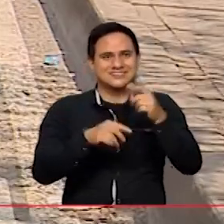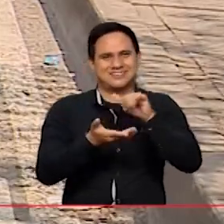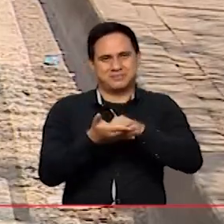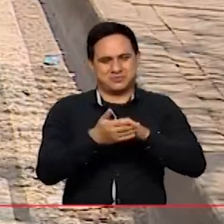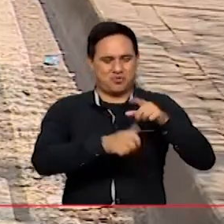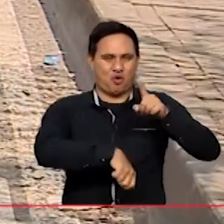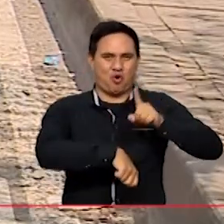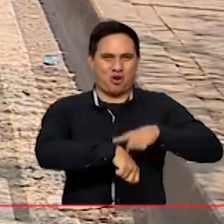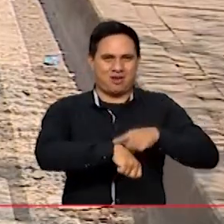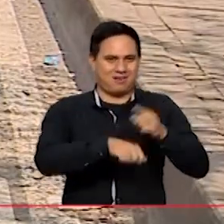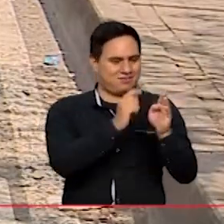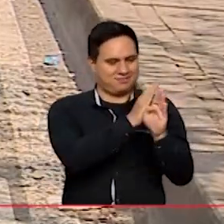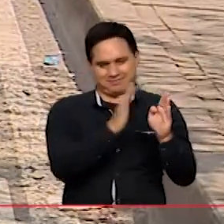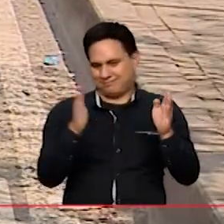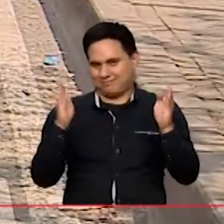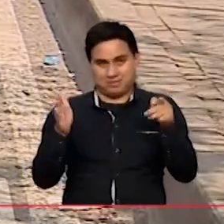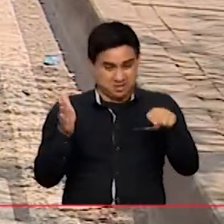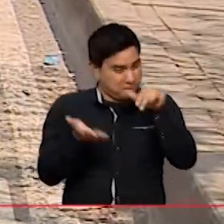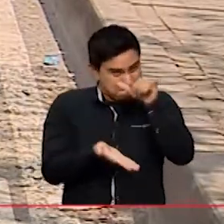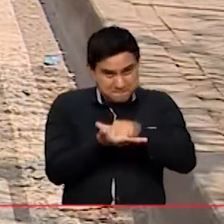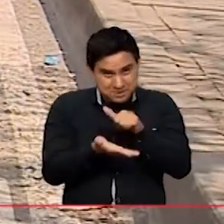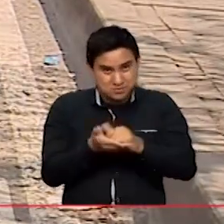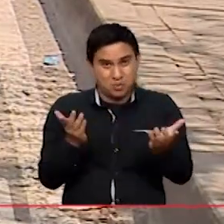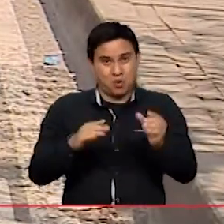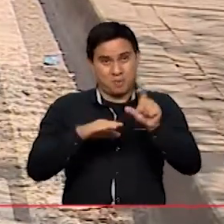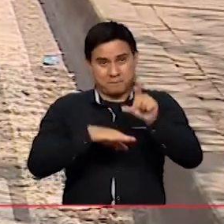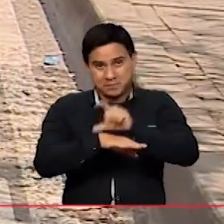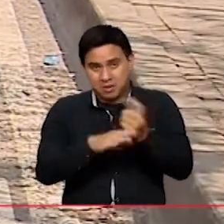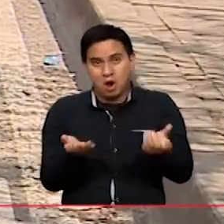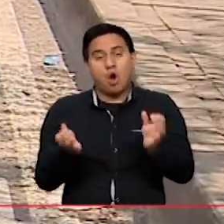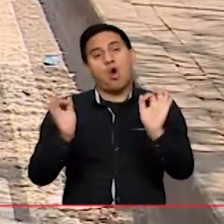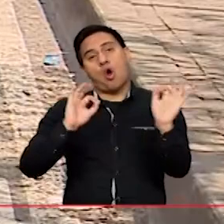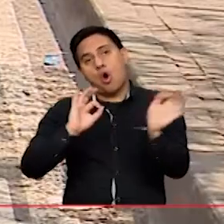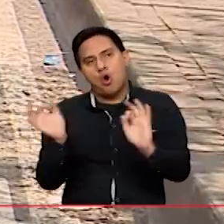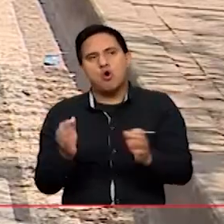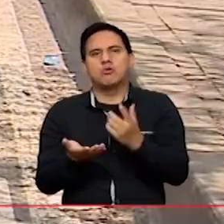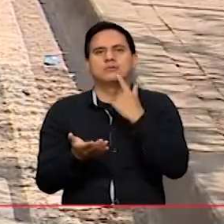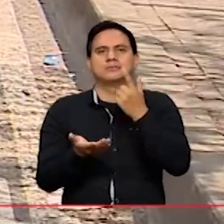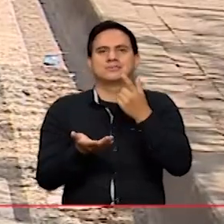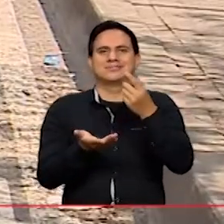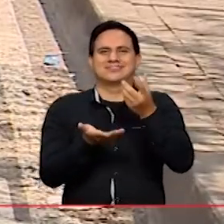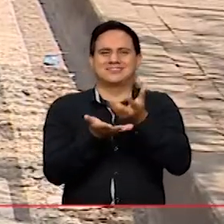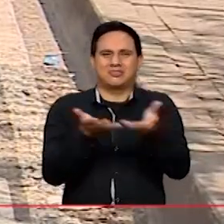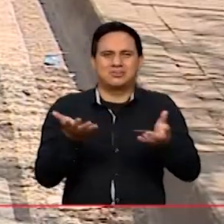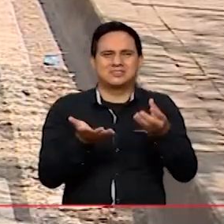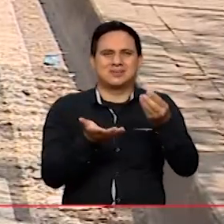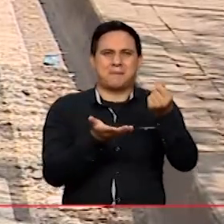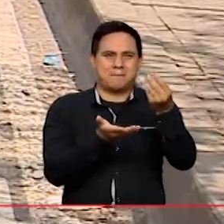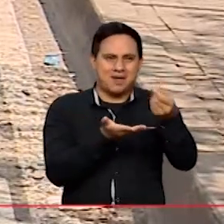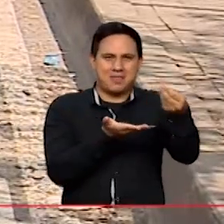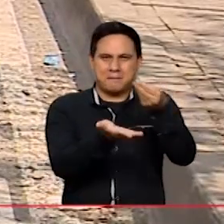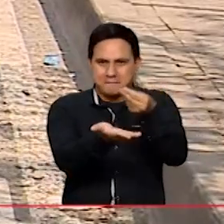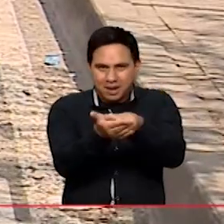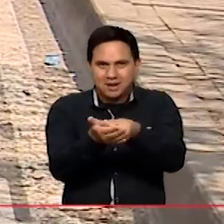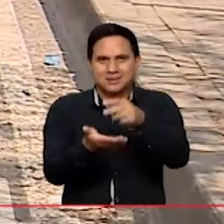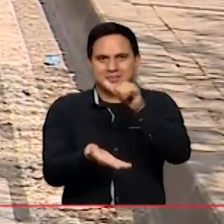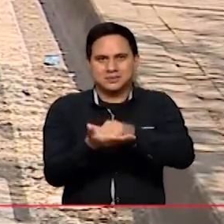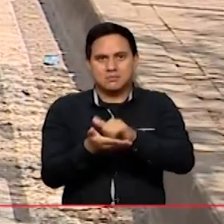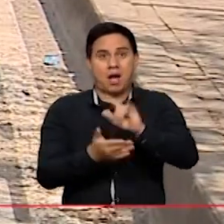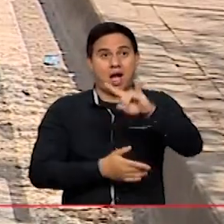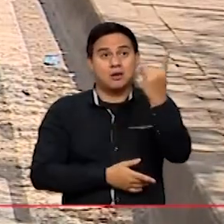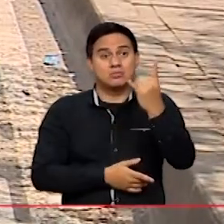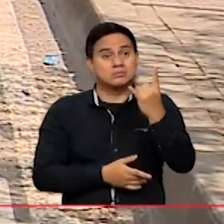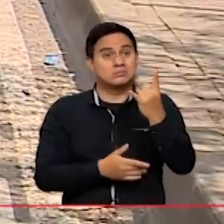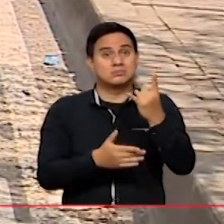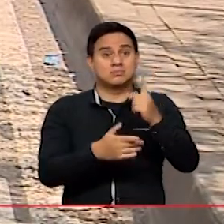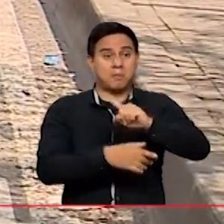continuaría, si también el costo o el cobro por las sanciones e incumplir esta medida también tendría